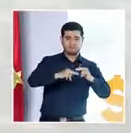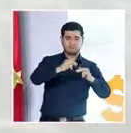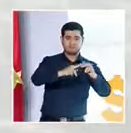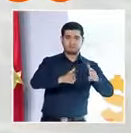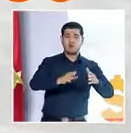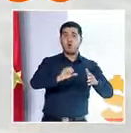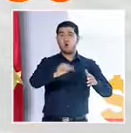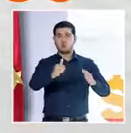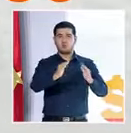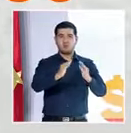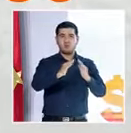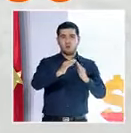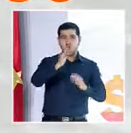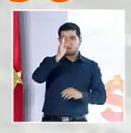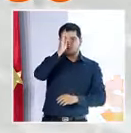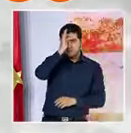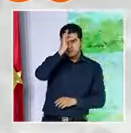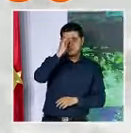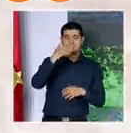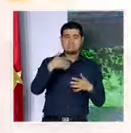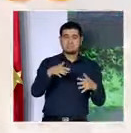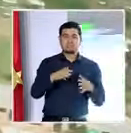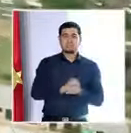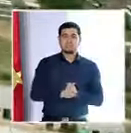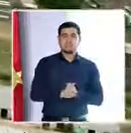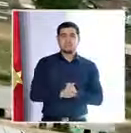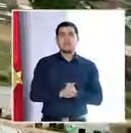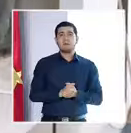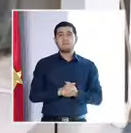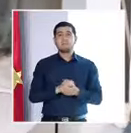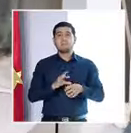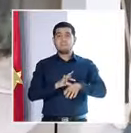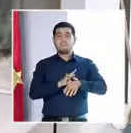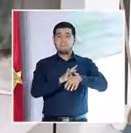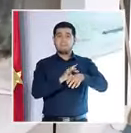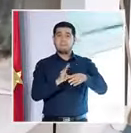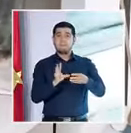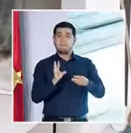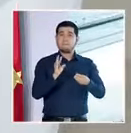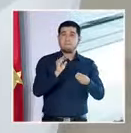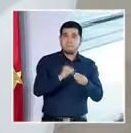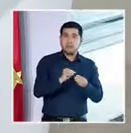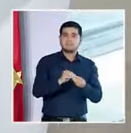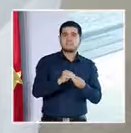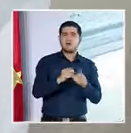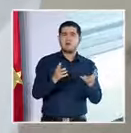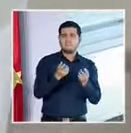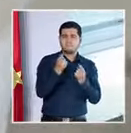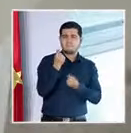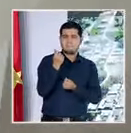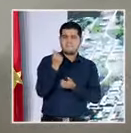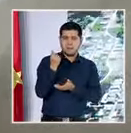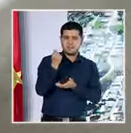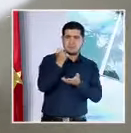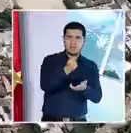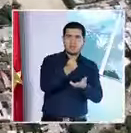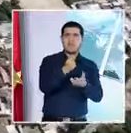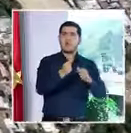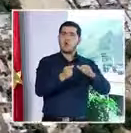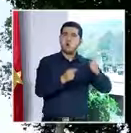Toledo para ejecutar en la vigencia 2022 y recursos adicionales a obras iniciadas en los municipios